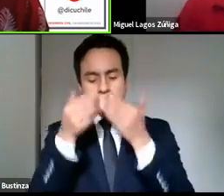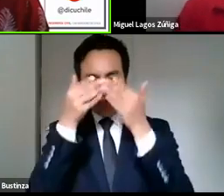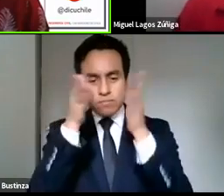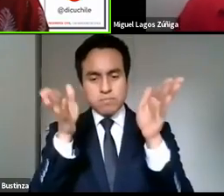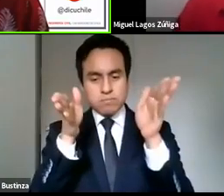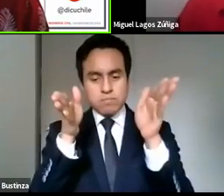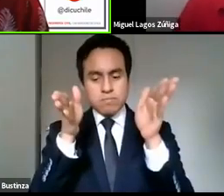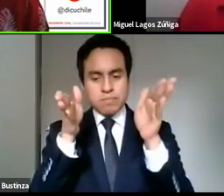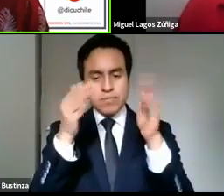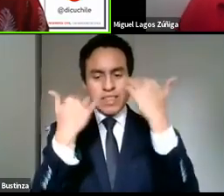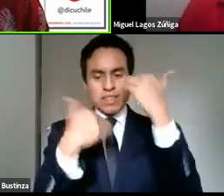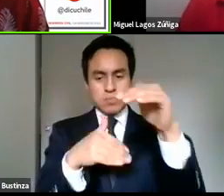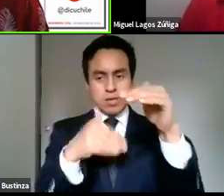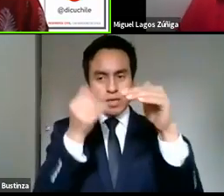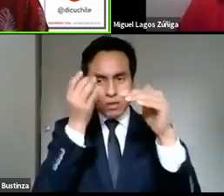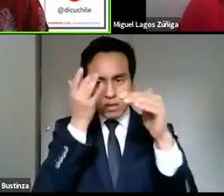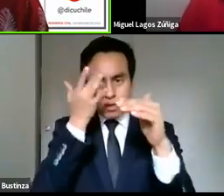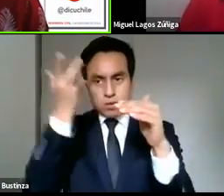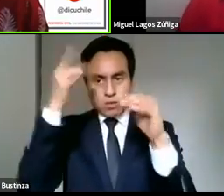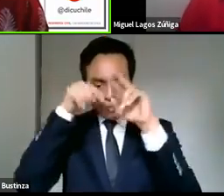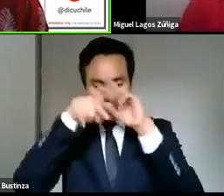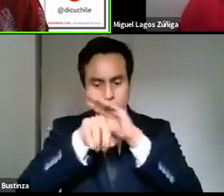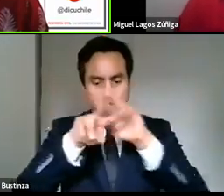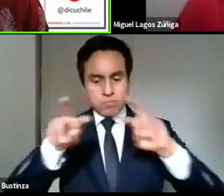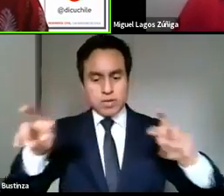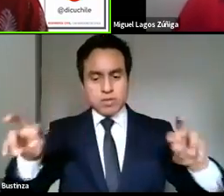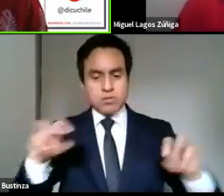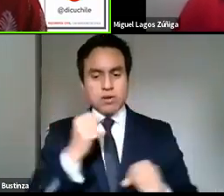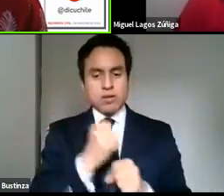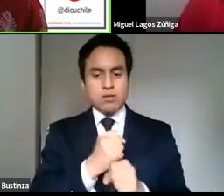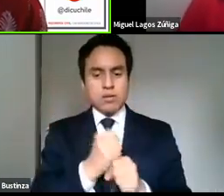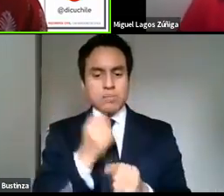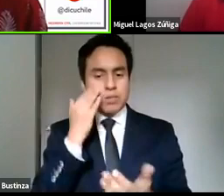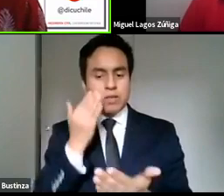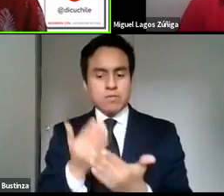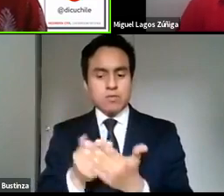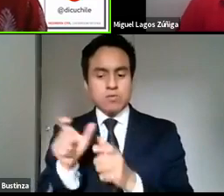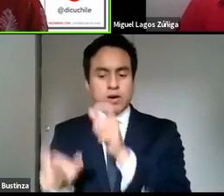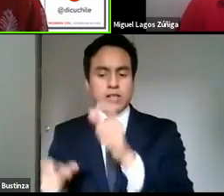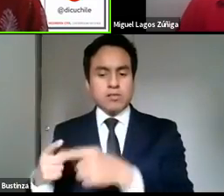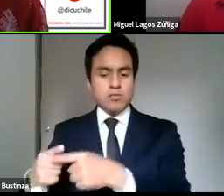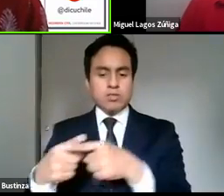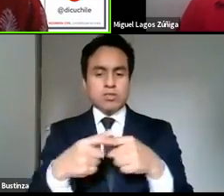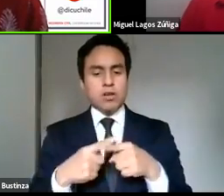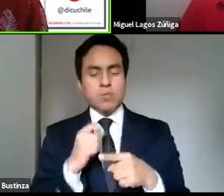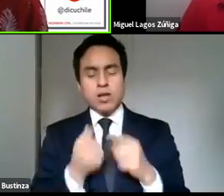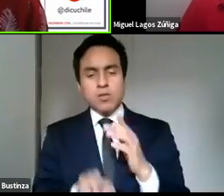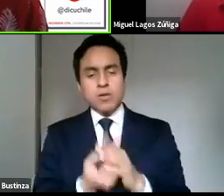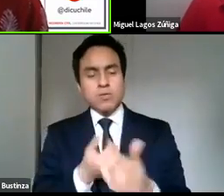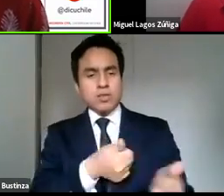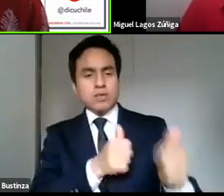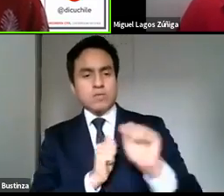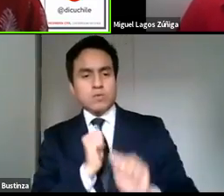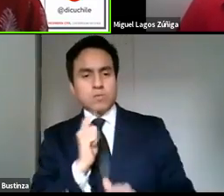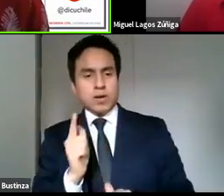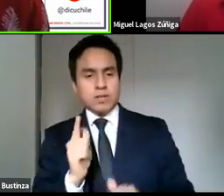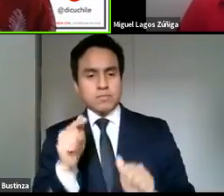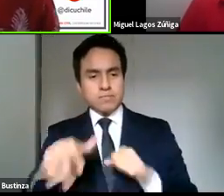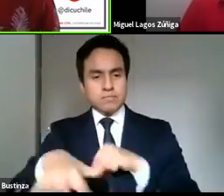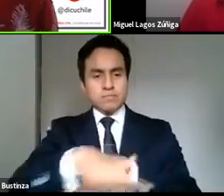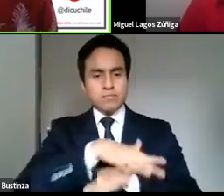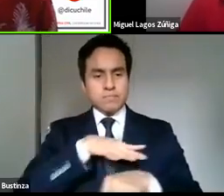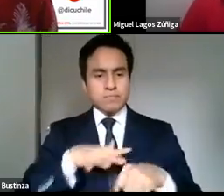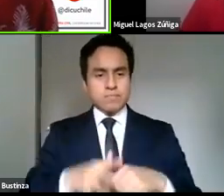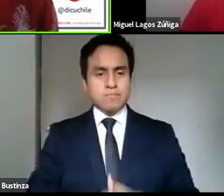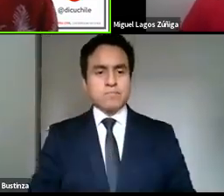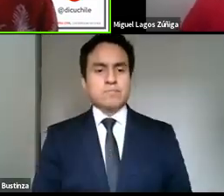los límites del conocimiento en tu área de desempeño en beneficio a la sociedad? ¿Y cuáles son los nuevos desafíos en este mismo contexto?